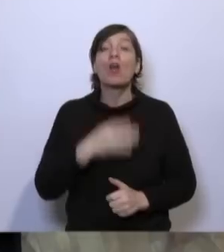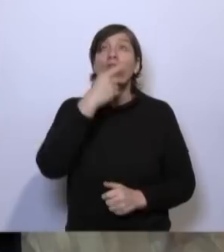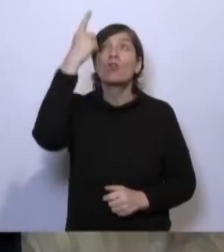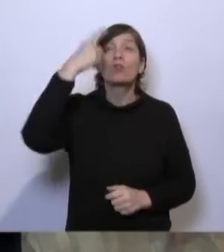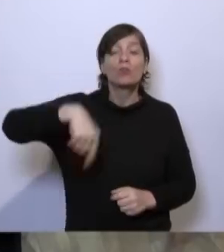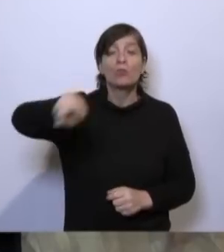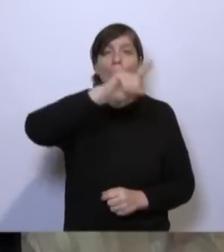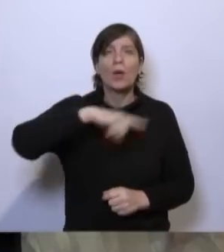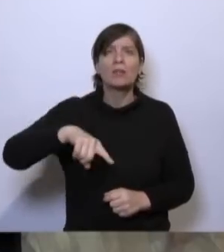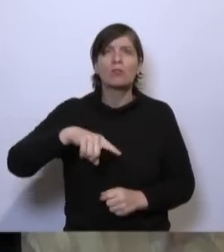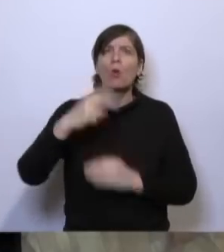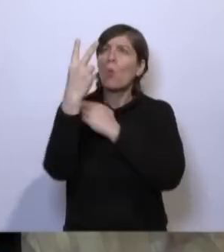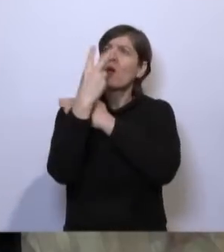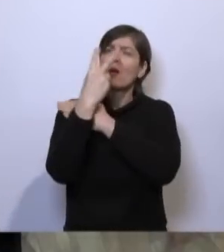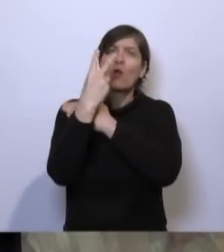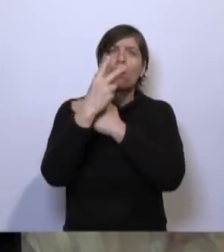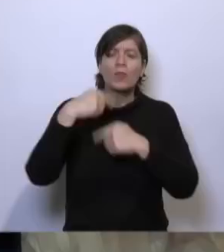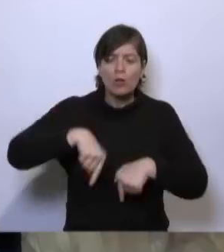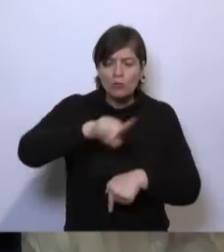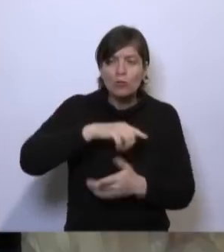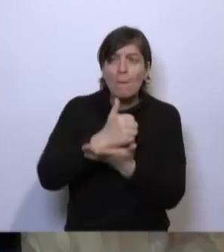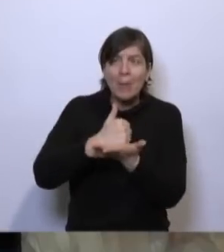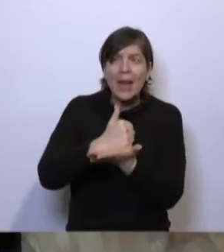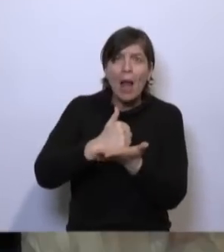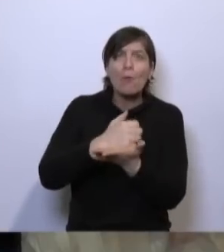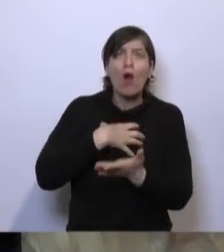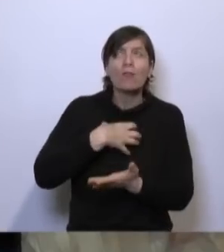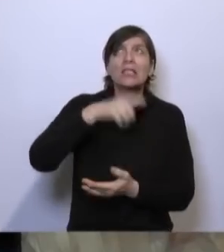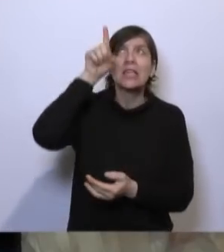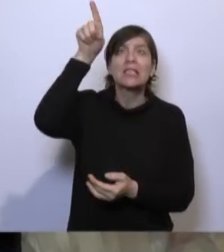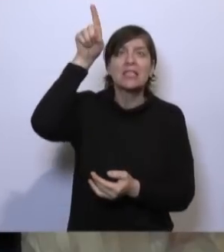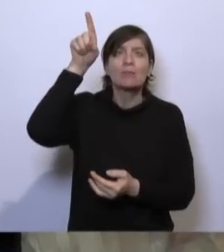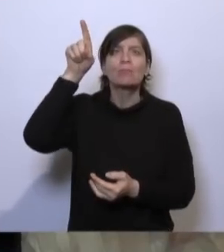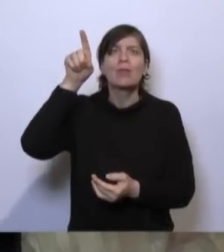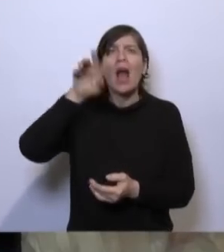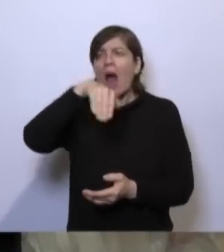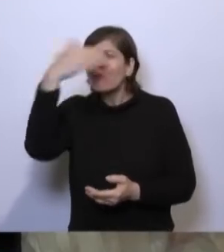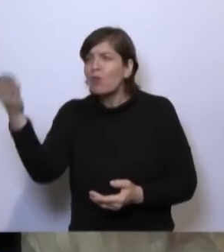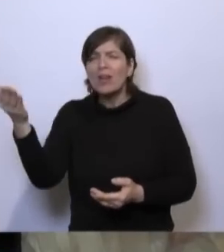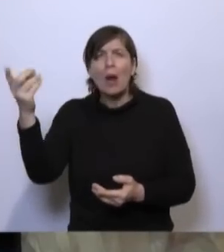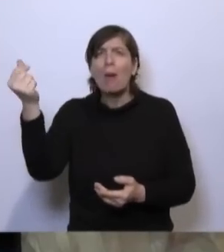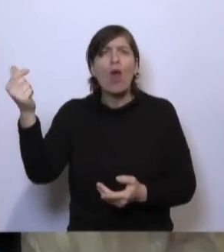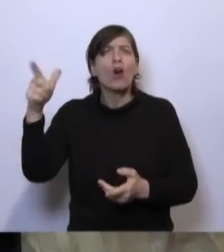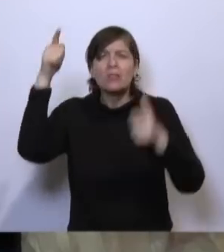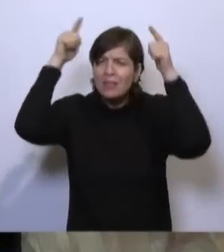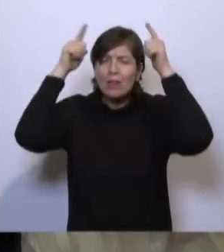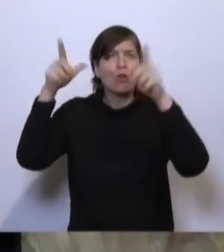Dios nuestro, protector de los que esperan en ti, fuera de quien nada tiene valor ni